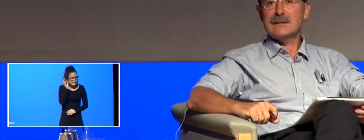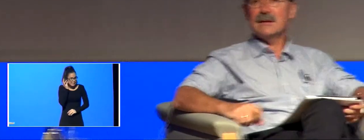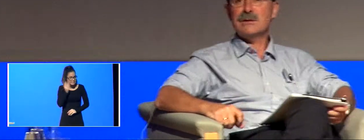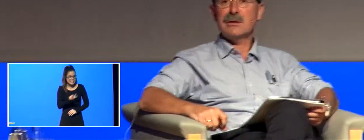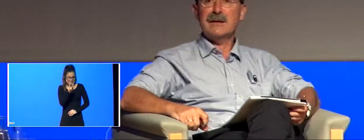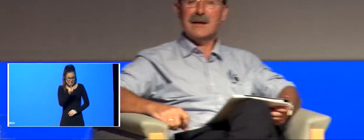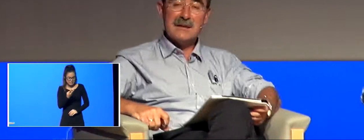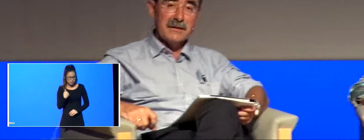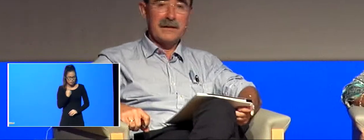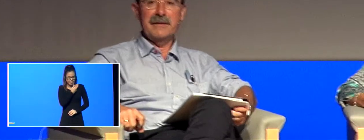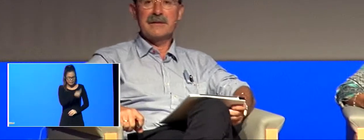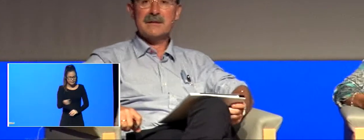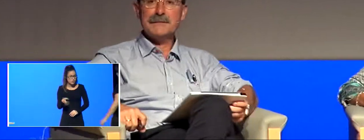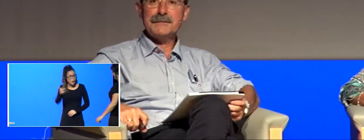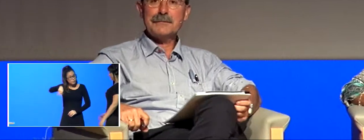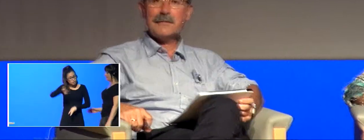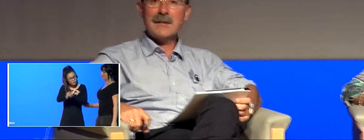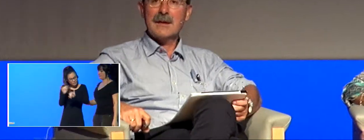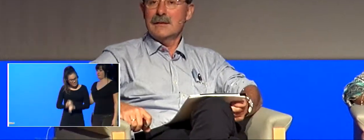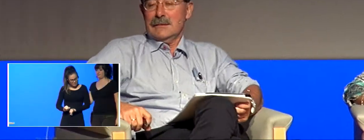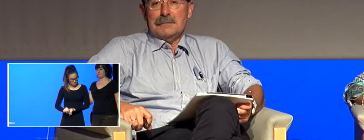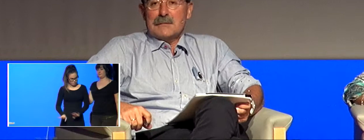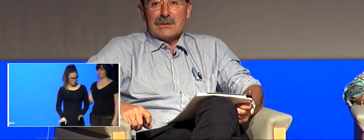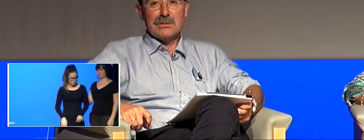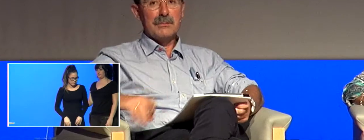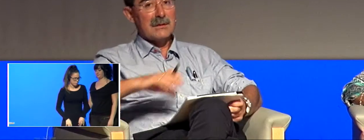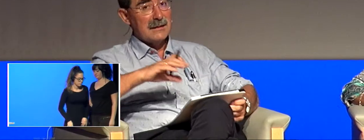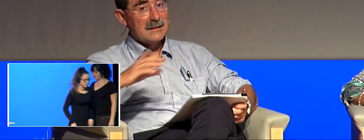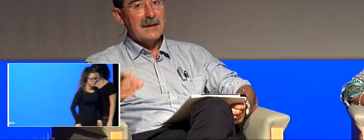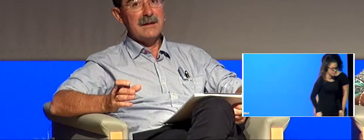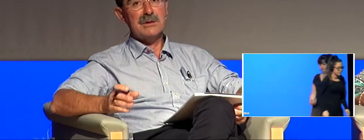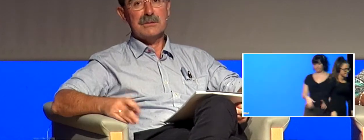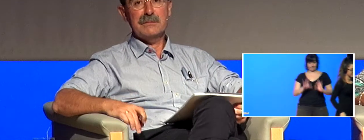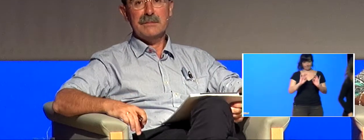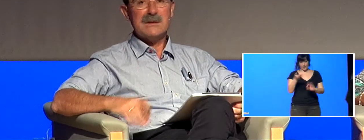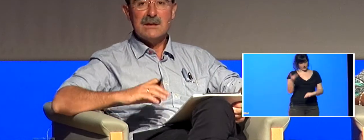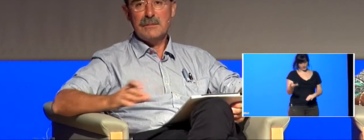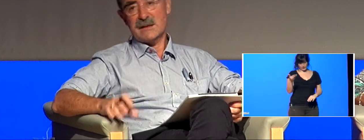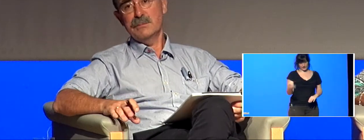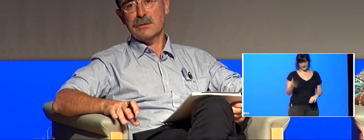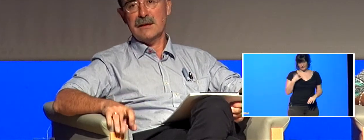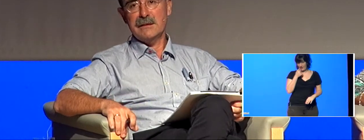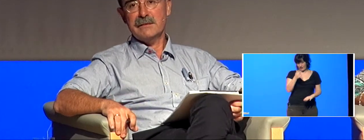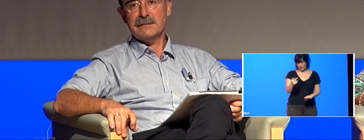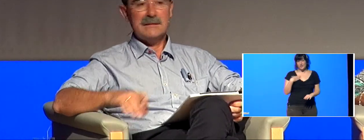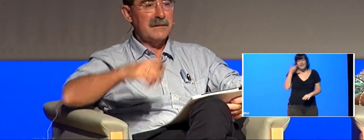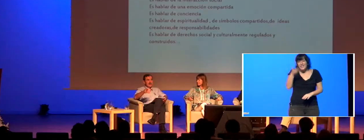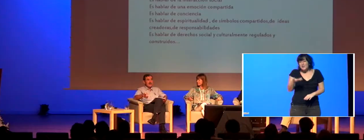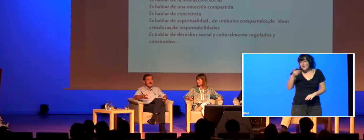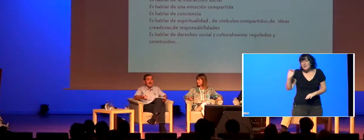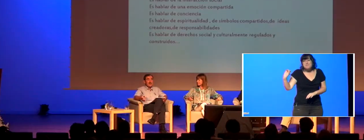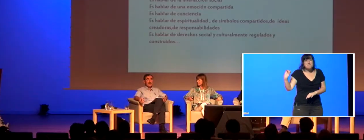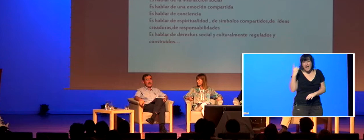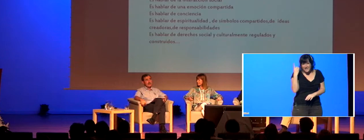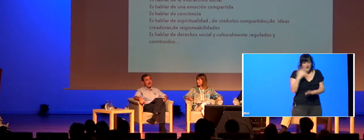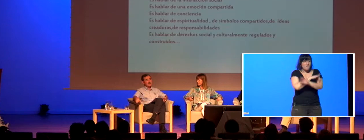les he dicho que tienen que ser felices. Eso es lo importante. Se ha dicho, pero es que es lo más importante, ser felices,